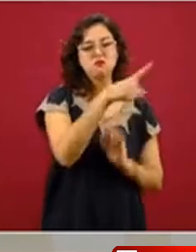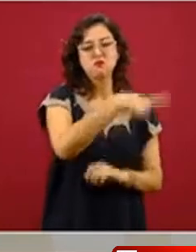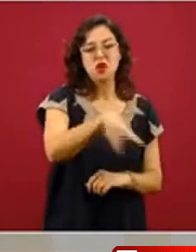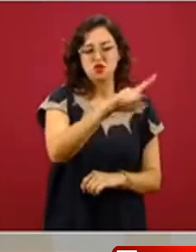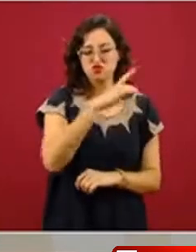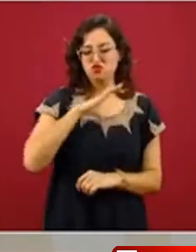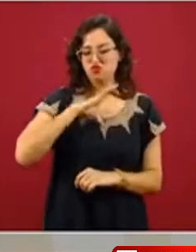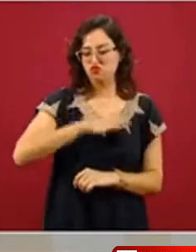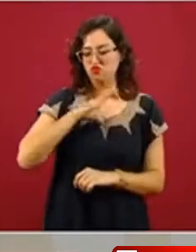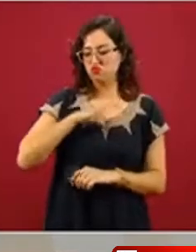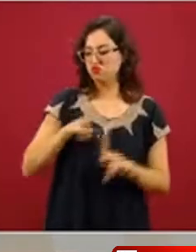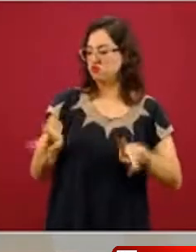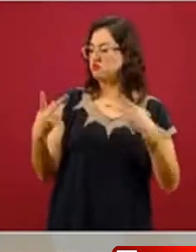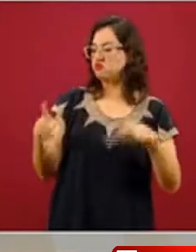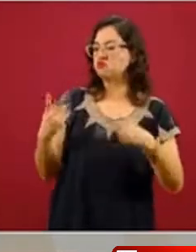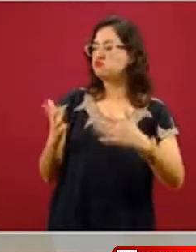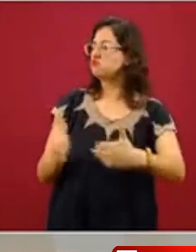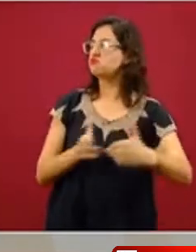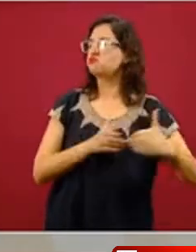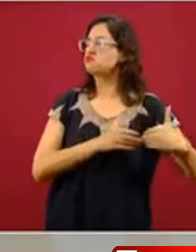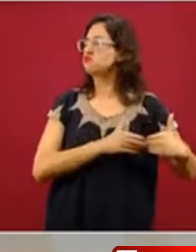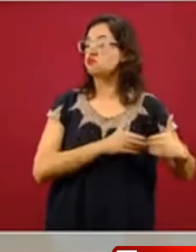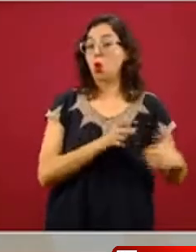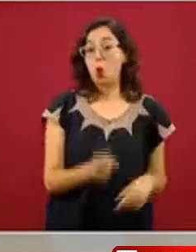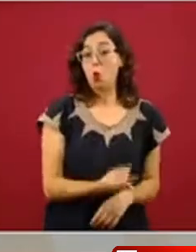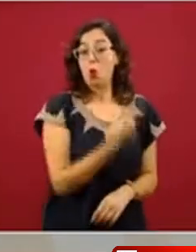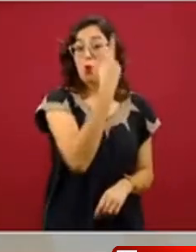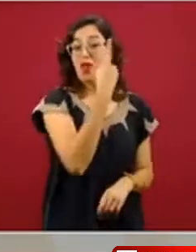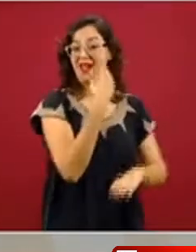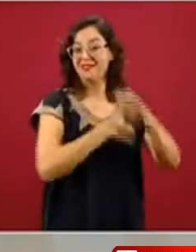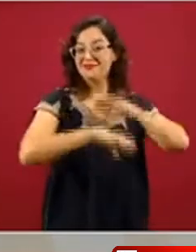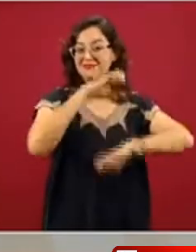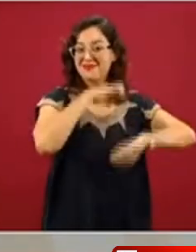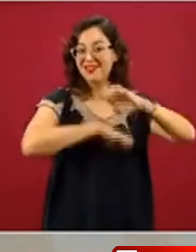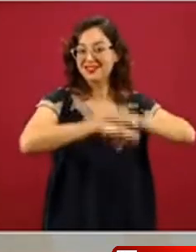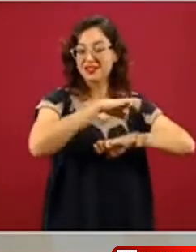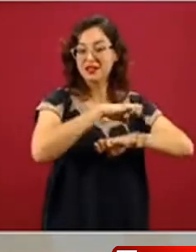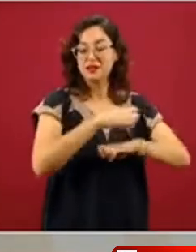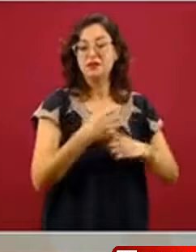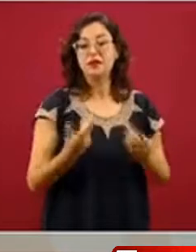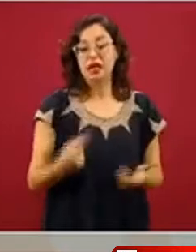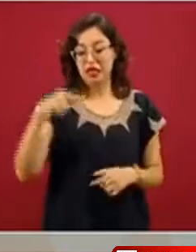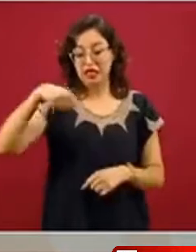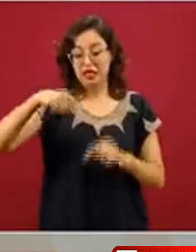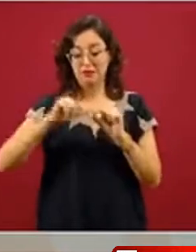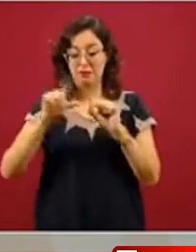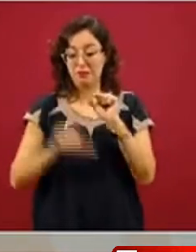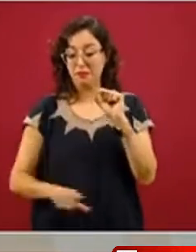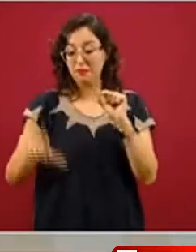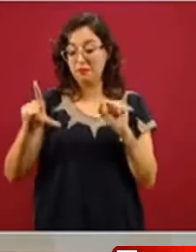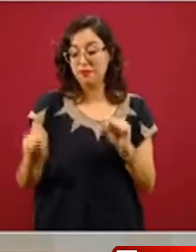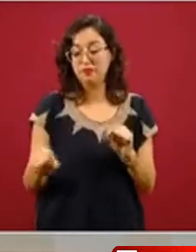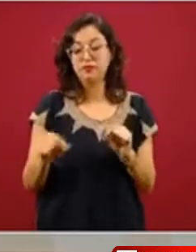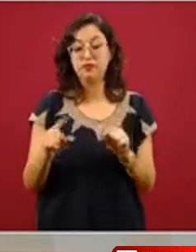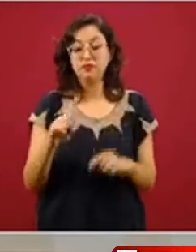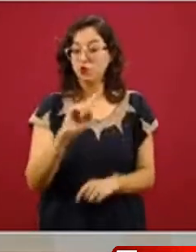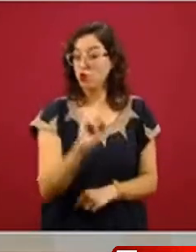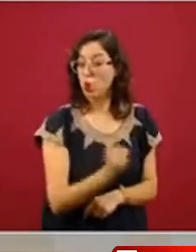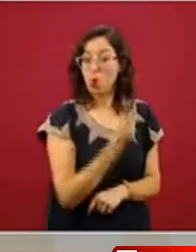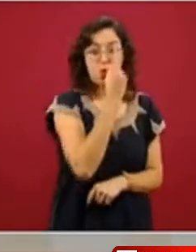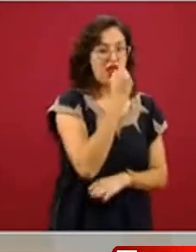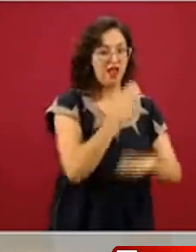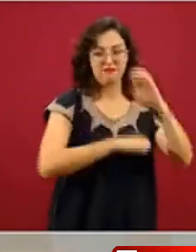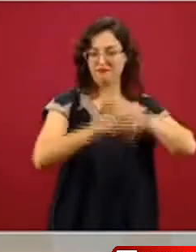que concretamente se resumen en una compañía. Las medicinas contra el cáncer en México, la producción la concentra una